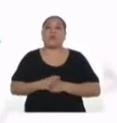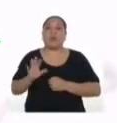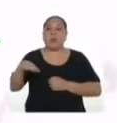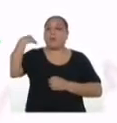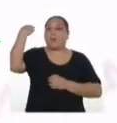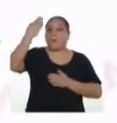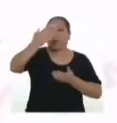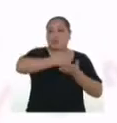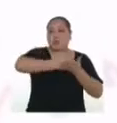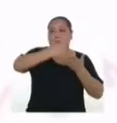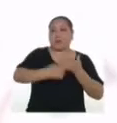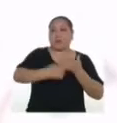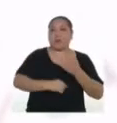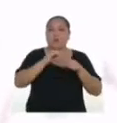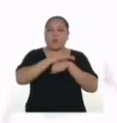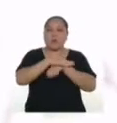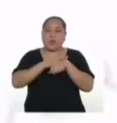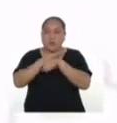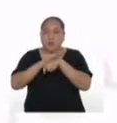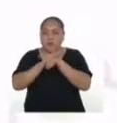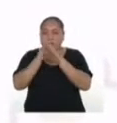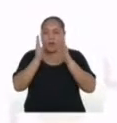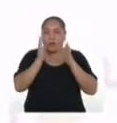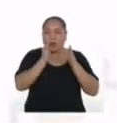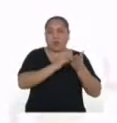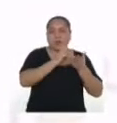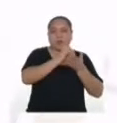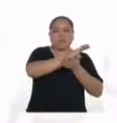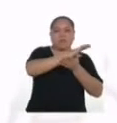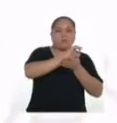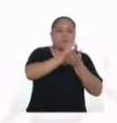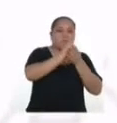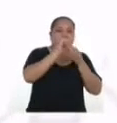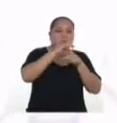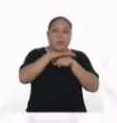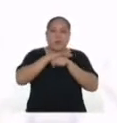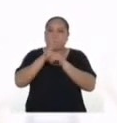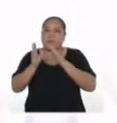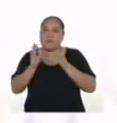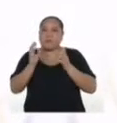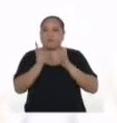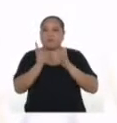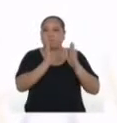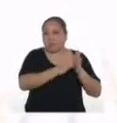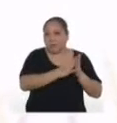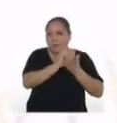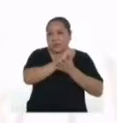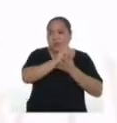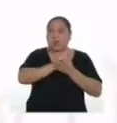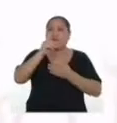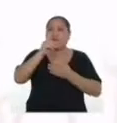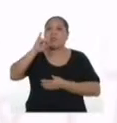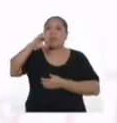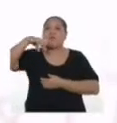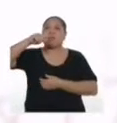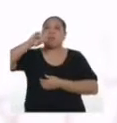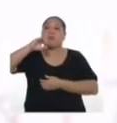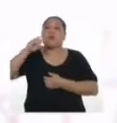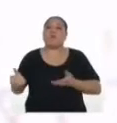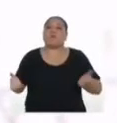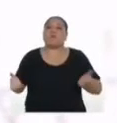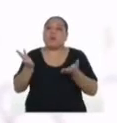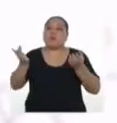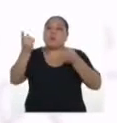En el próximo programa planificaremos y escribiremos un díptico para promover la participación de